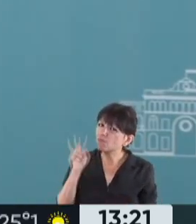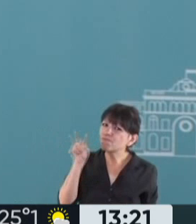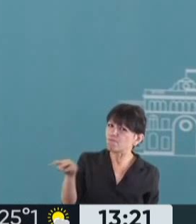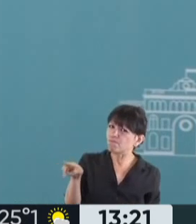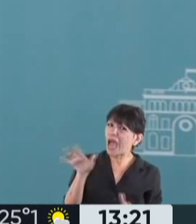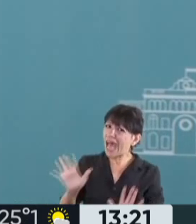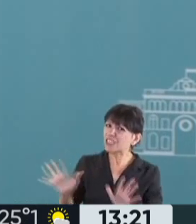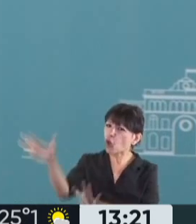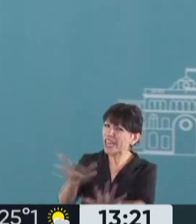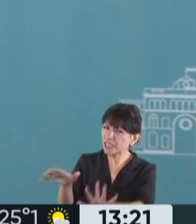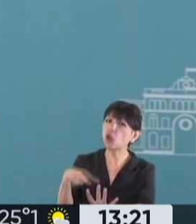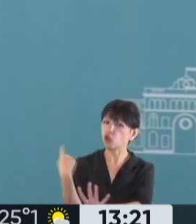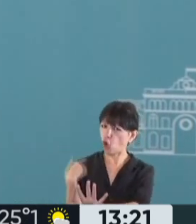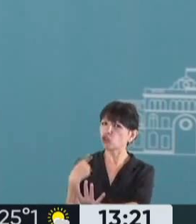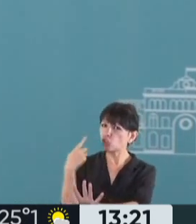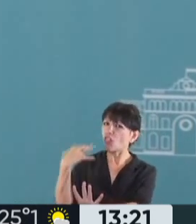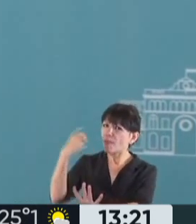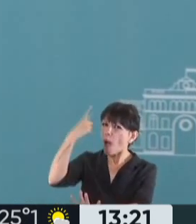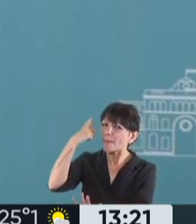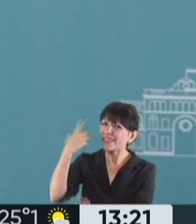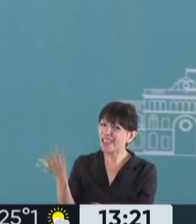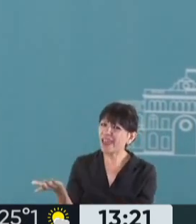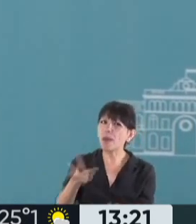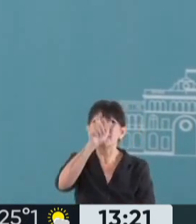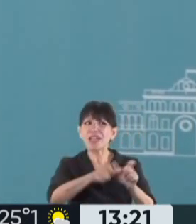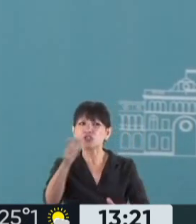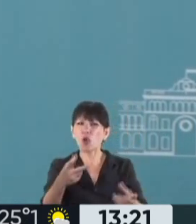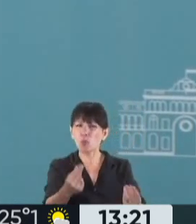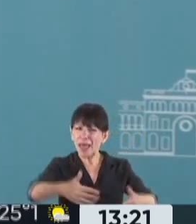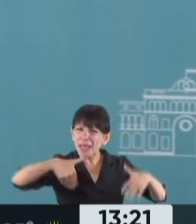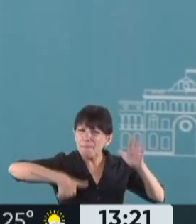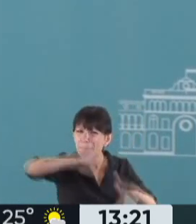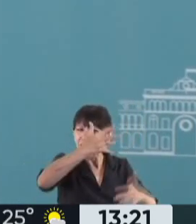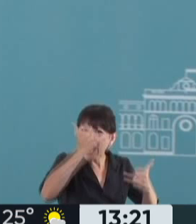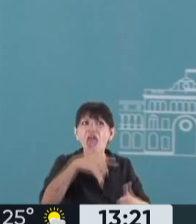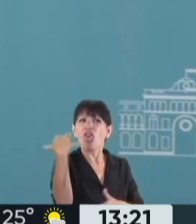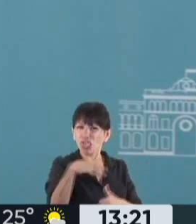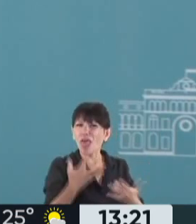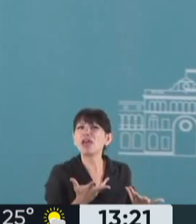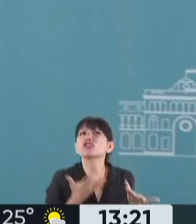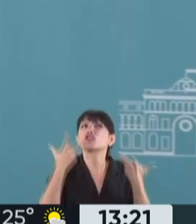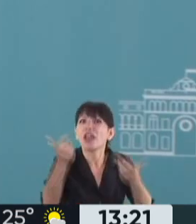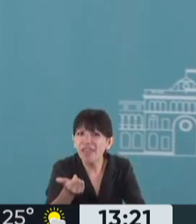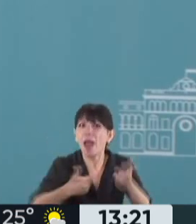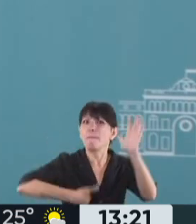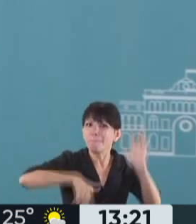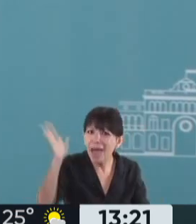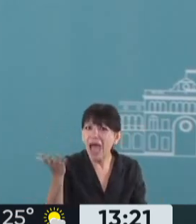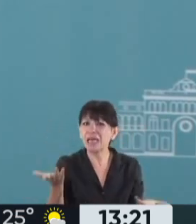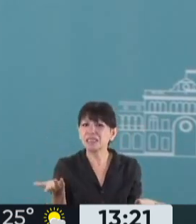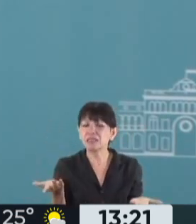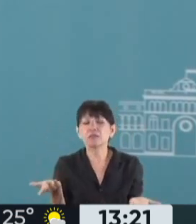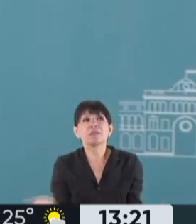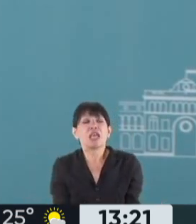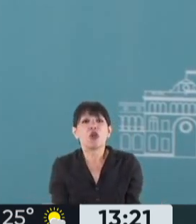cree que debería ser más solidario aquel que más tiene, y sin embargo, cada vez que tenemos que dar una discusión por un impuesto o por